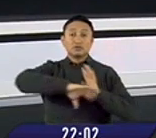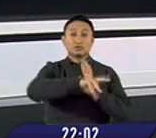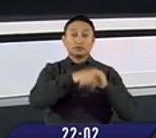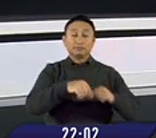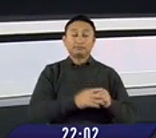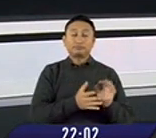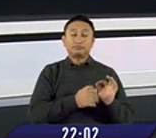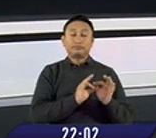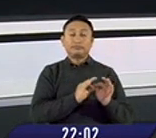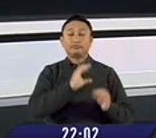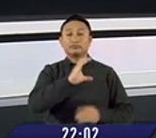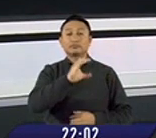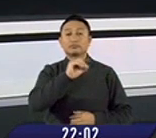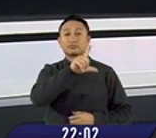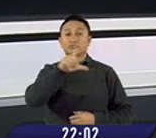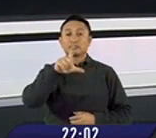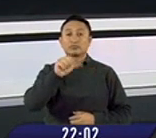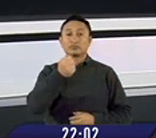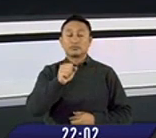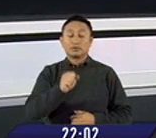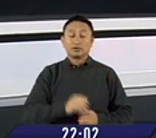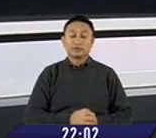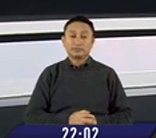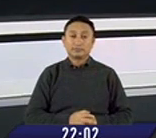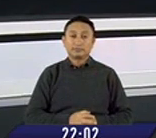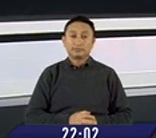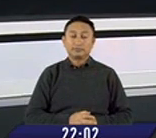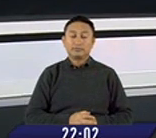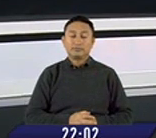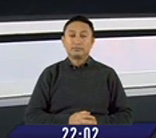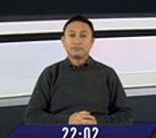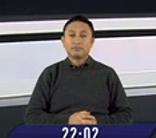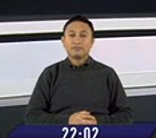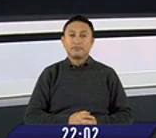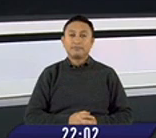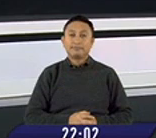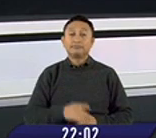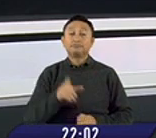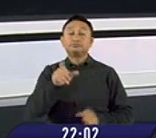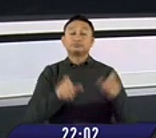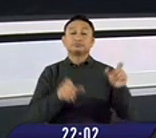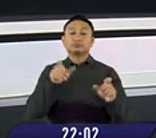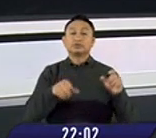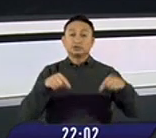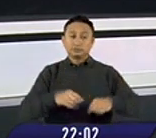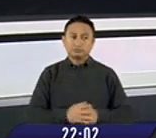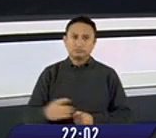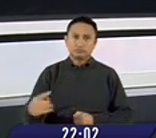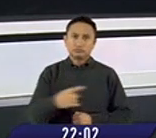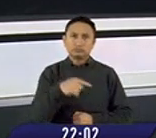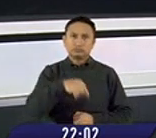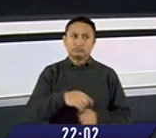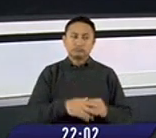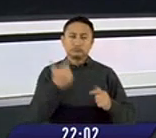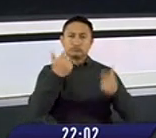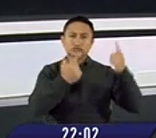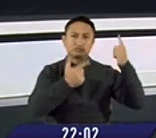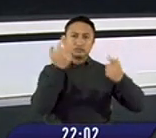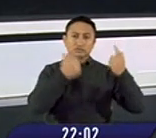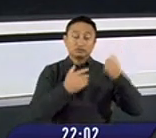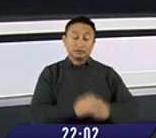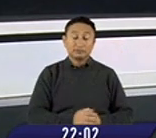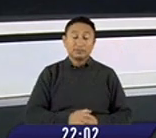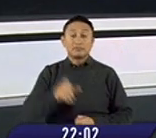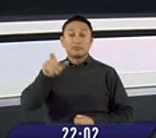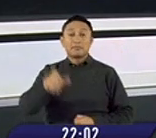sector de Collas, en la parroquia de Calderón. Los delincuentes incluso realizaron varios disparos para evitar